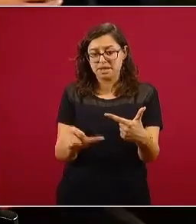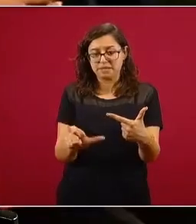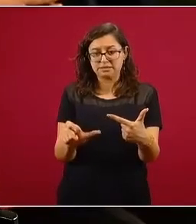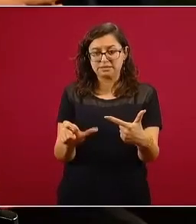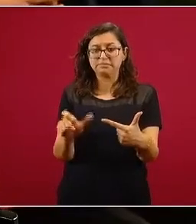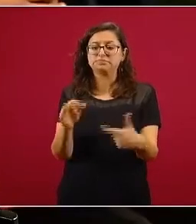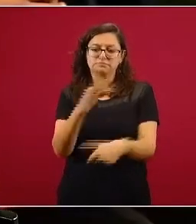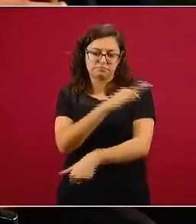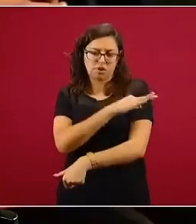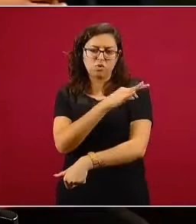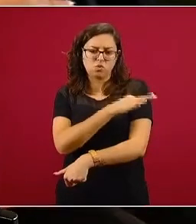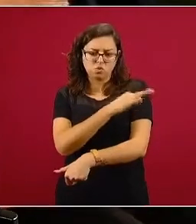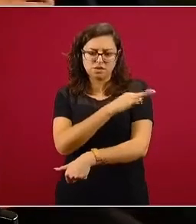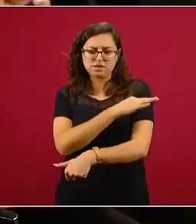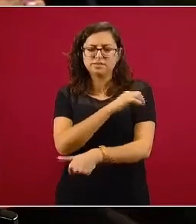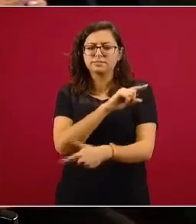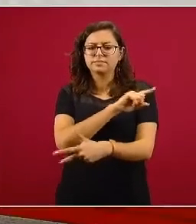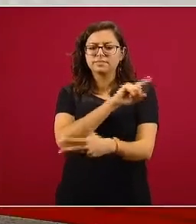de vacunas,